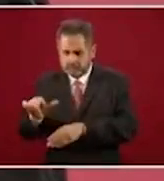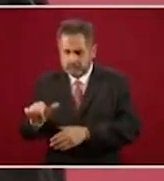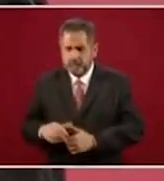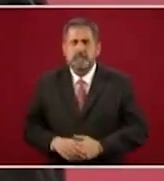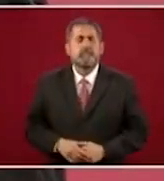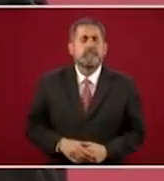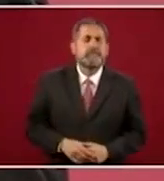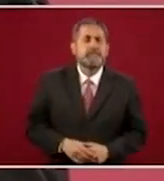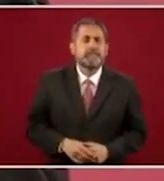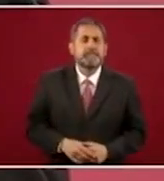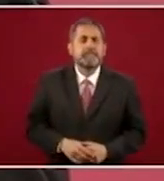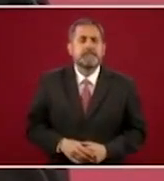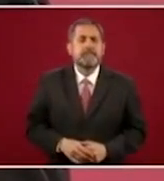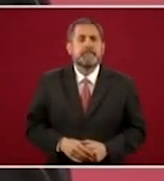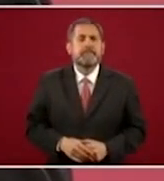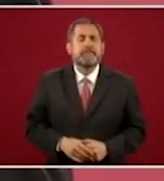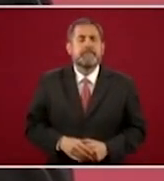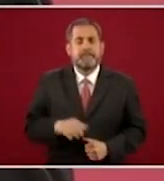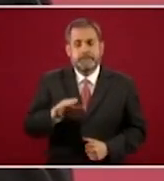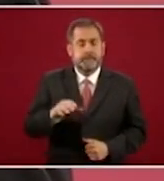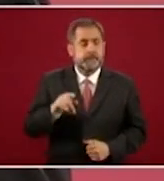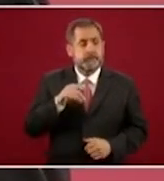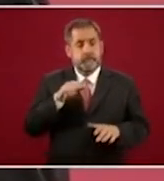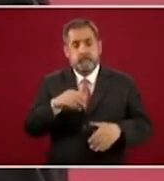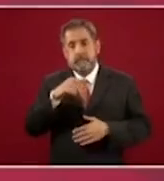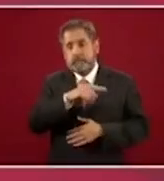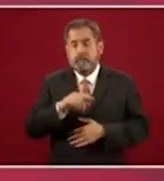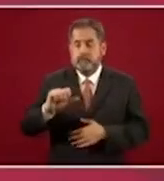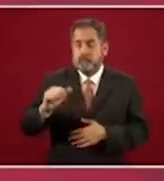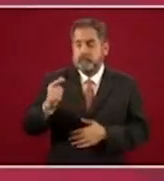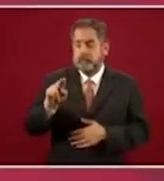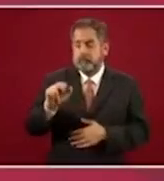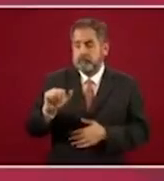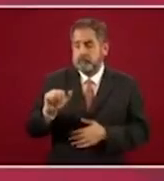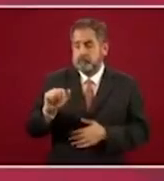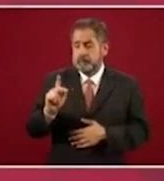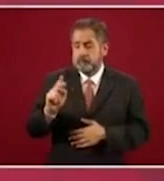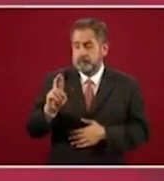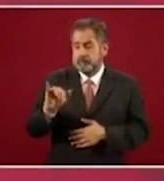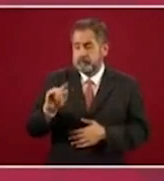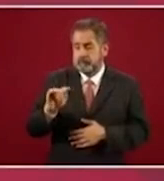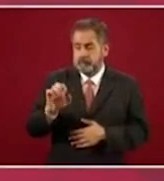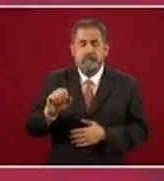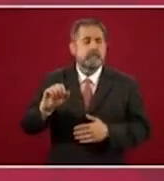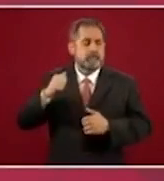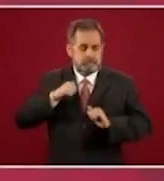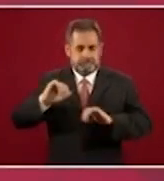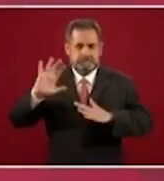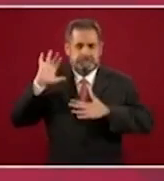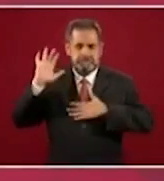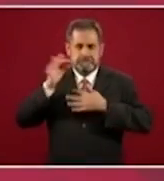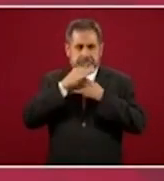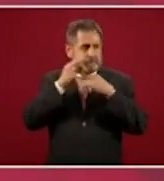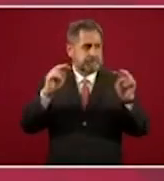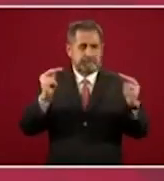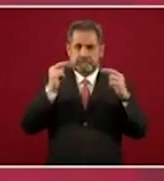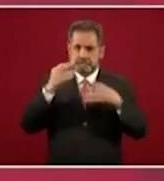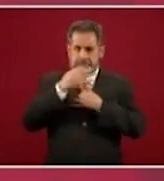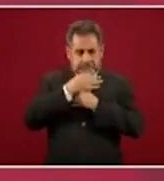en el caso de agua prieta existe el compromiso público de